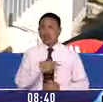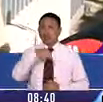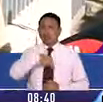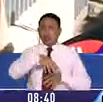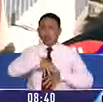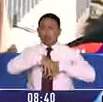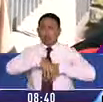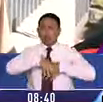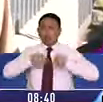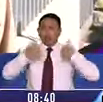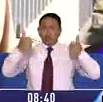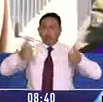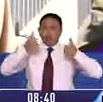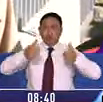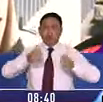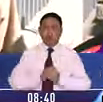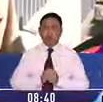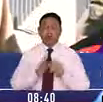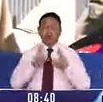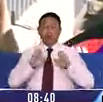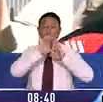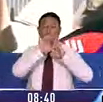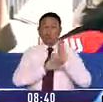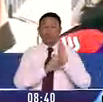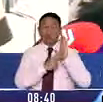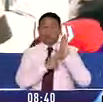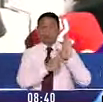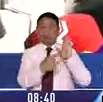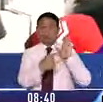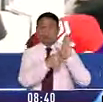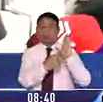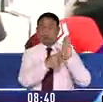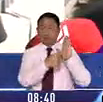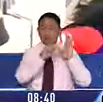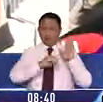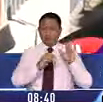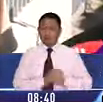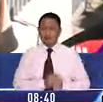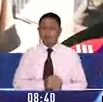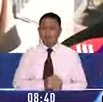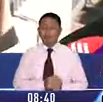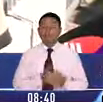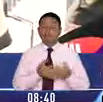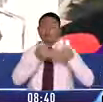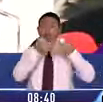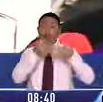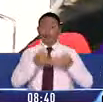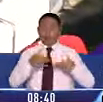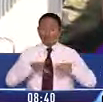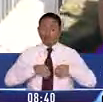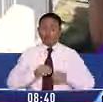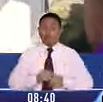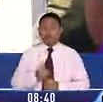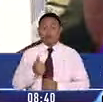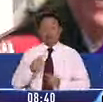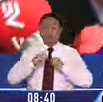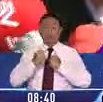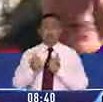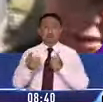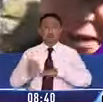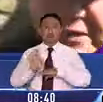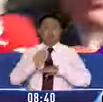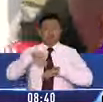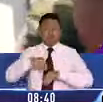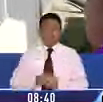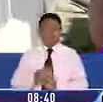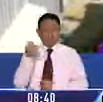cuando es un tema constitucional. Que lo mismo lo han ratificado y lo han aceptado los mismos asambleístas. Entienden que este es un